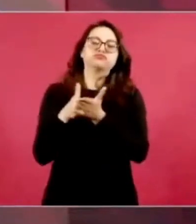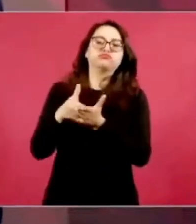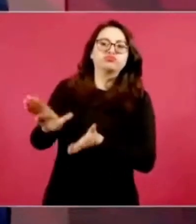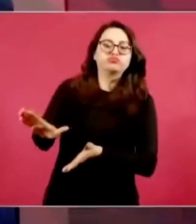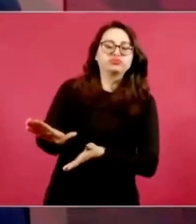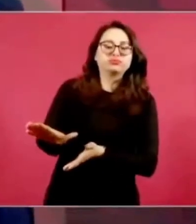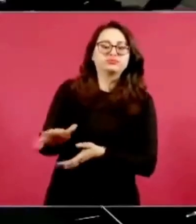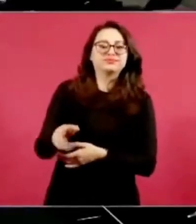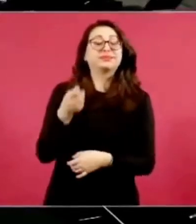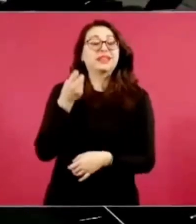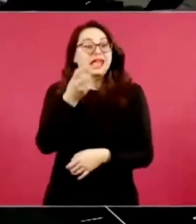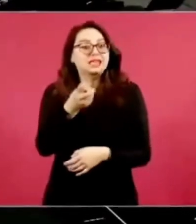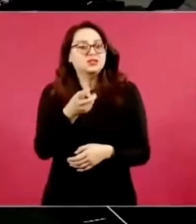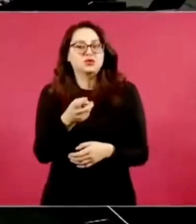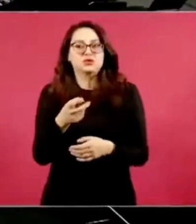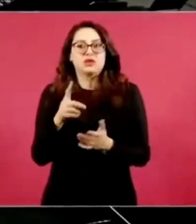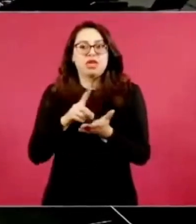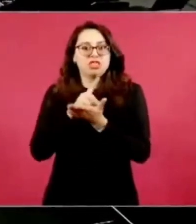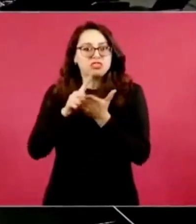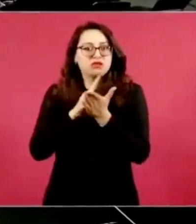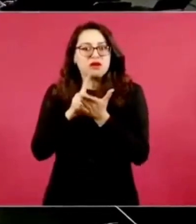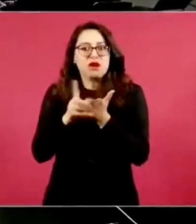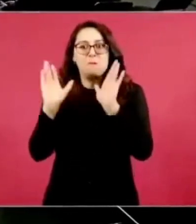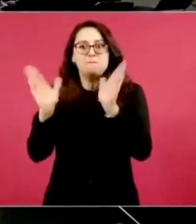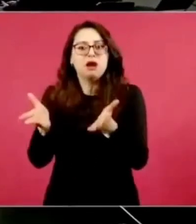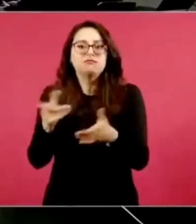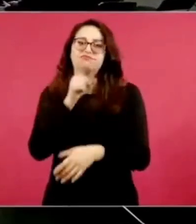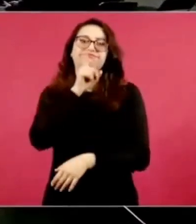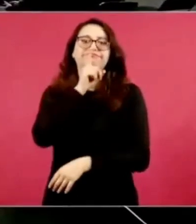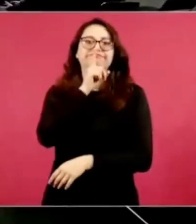Nosotros tenemos, por nuestras culturas,